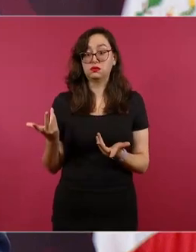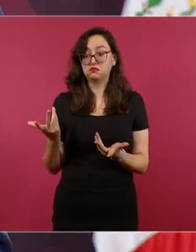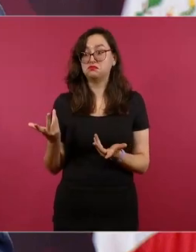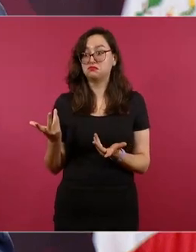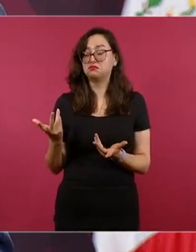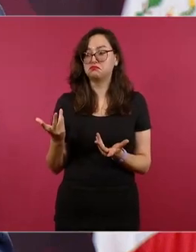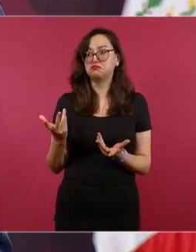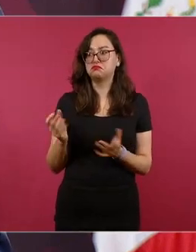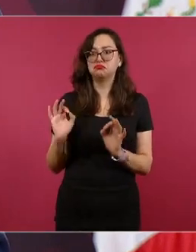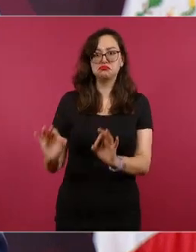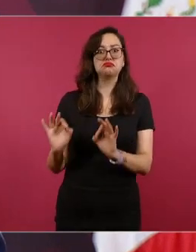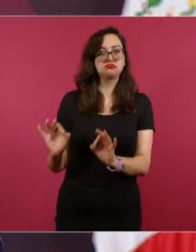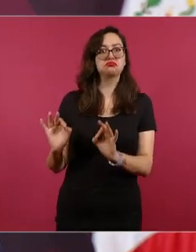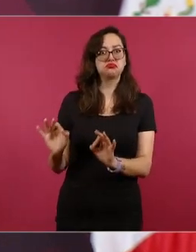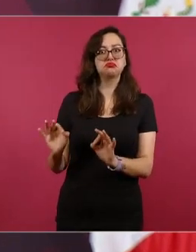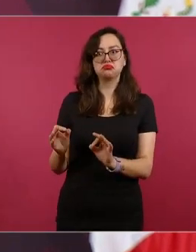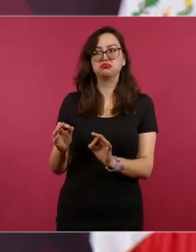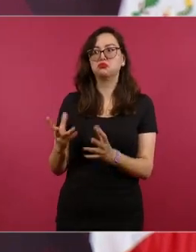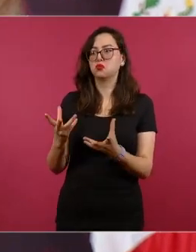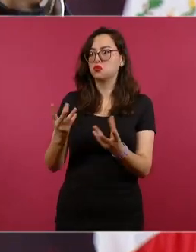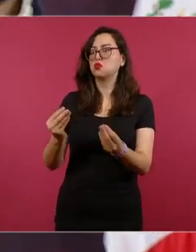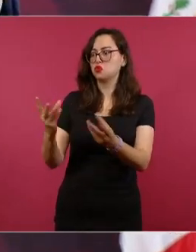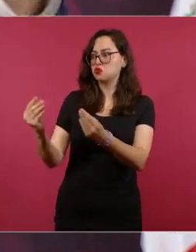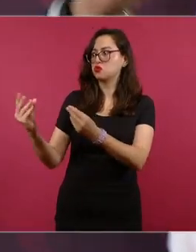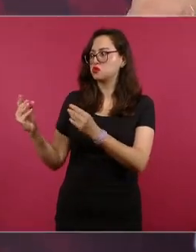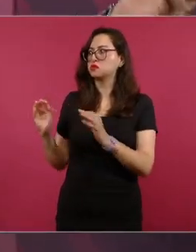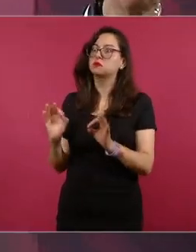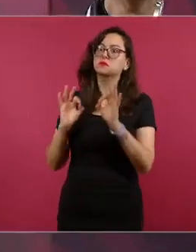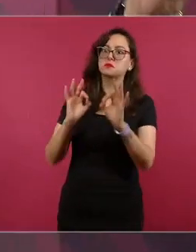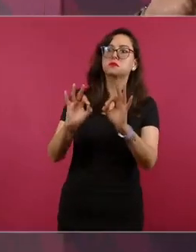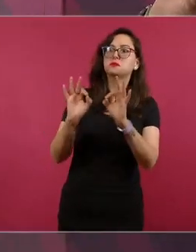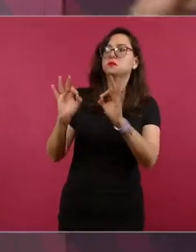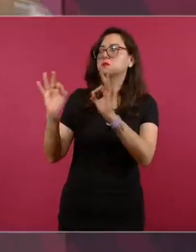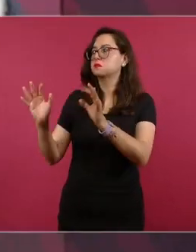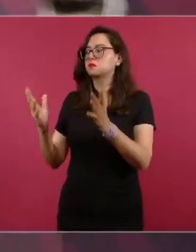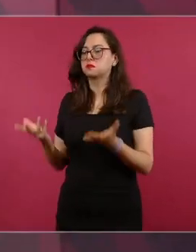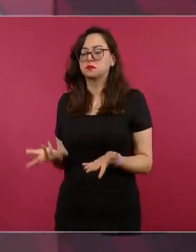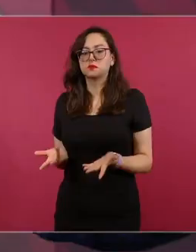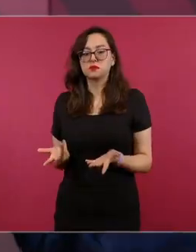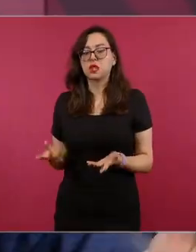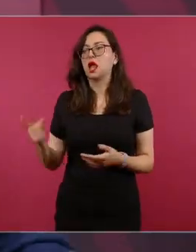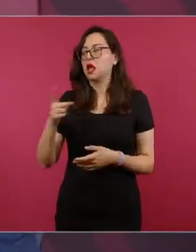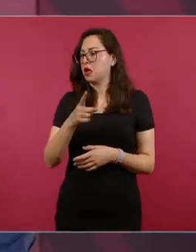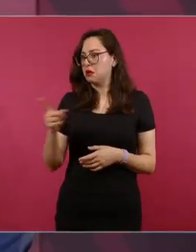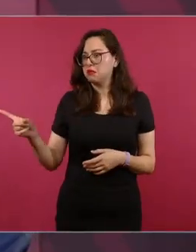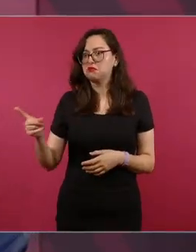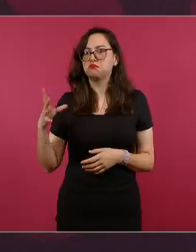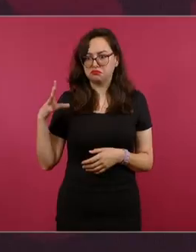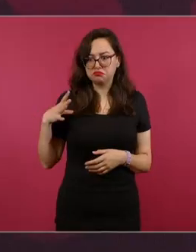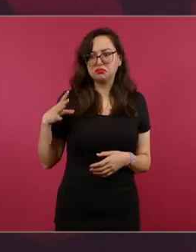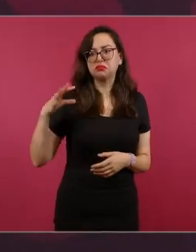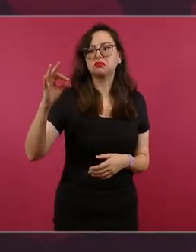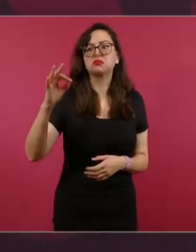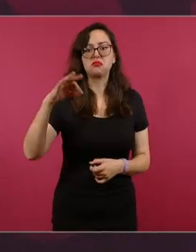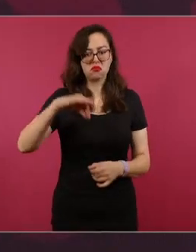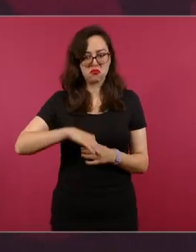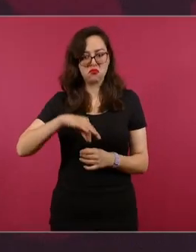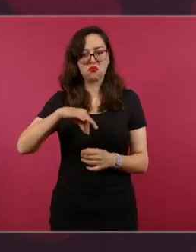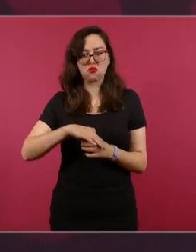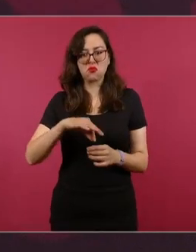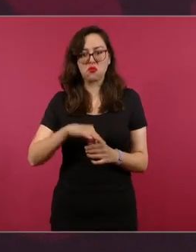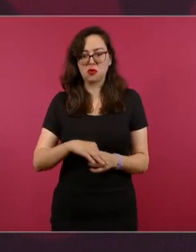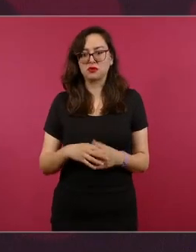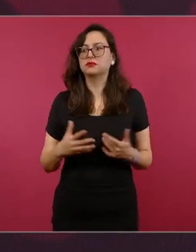podrido, que pueden ser electos porque tienen